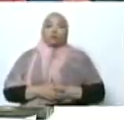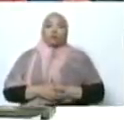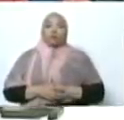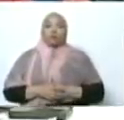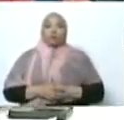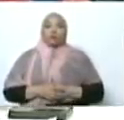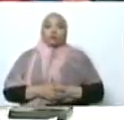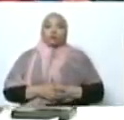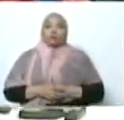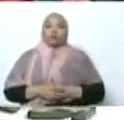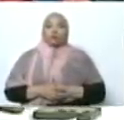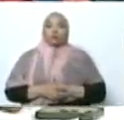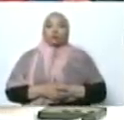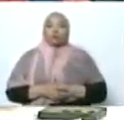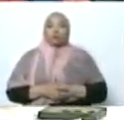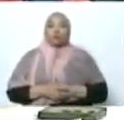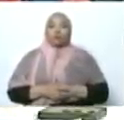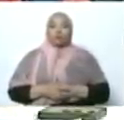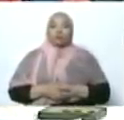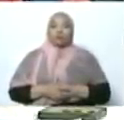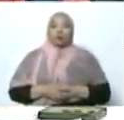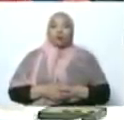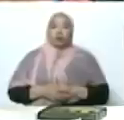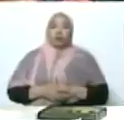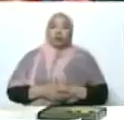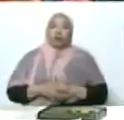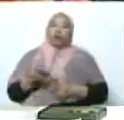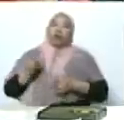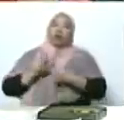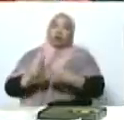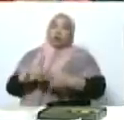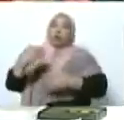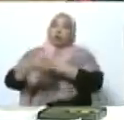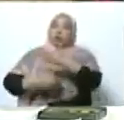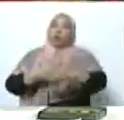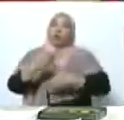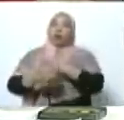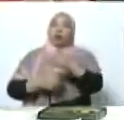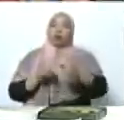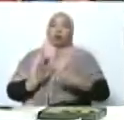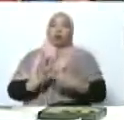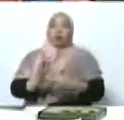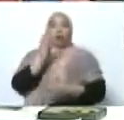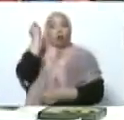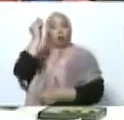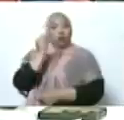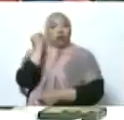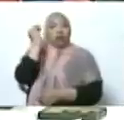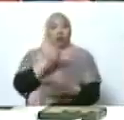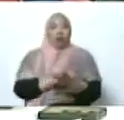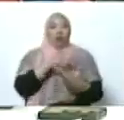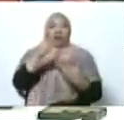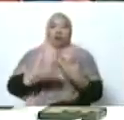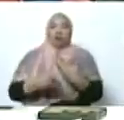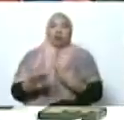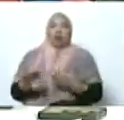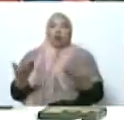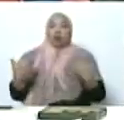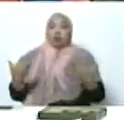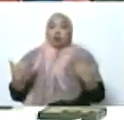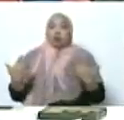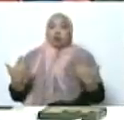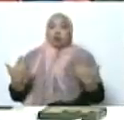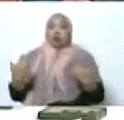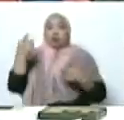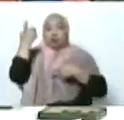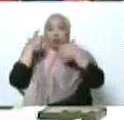con la conexión, pues, que como hemos venido avanzando, se pensó en aquello de Chávez Candanga, recuerden.